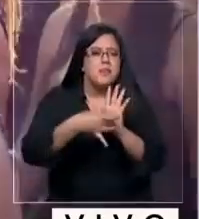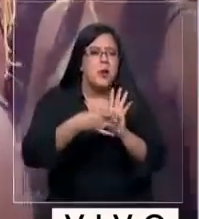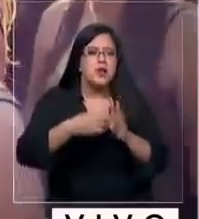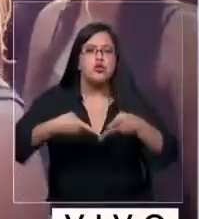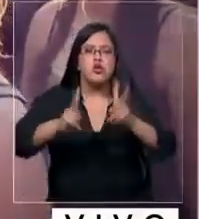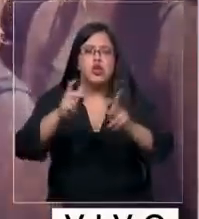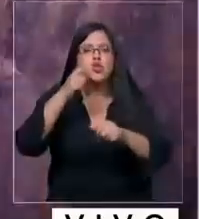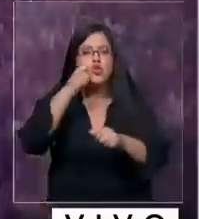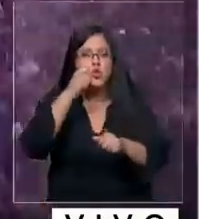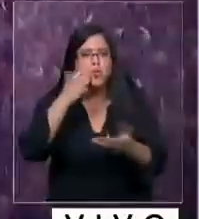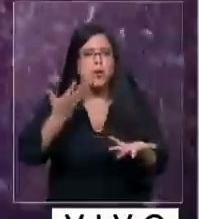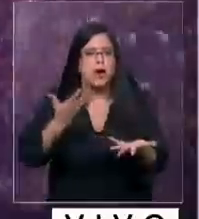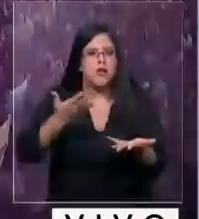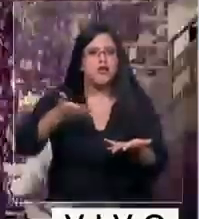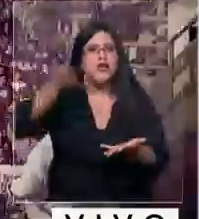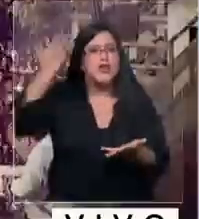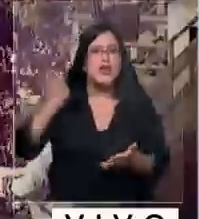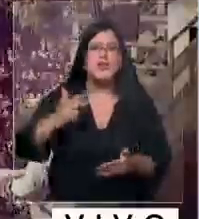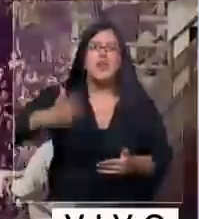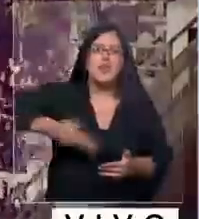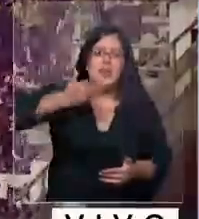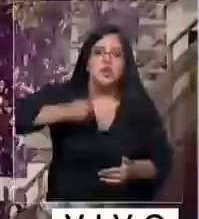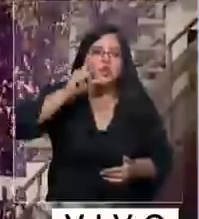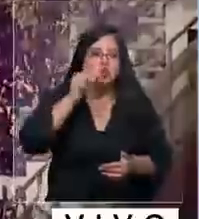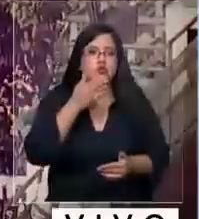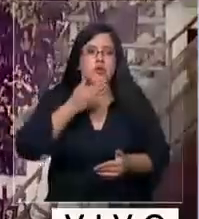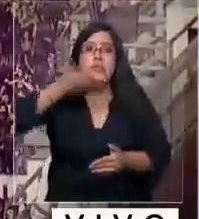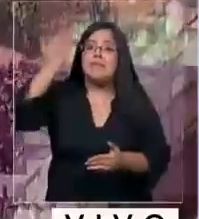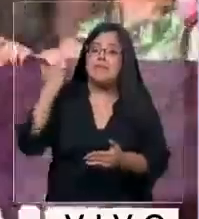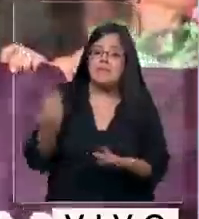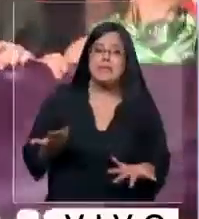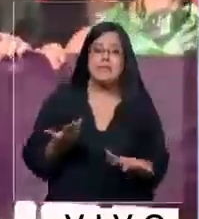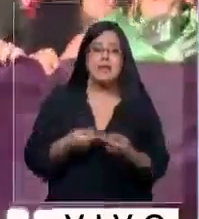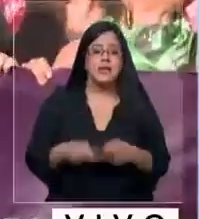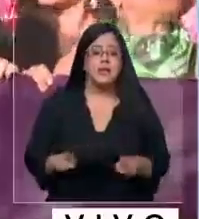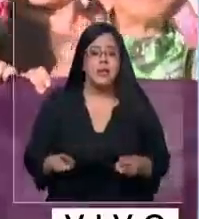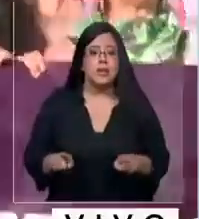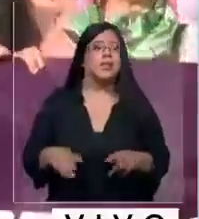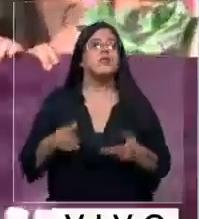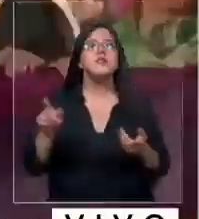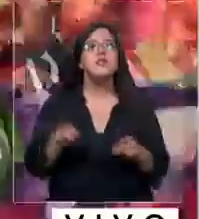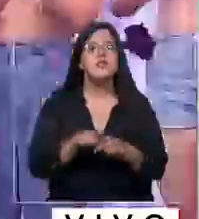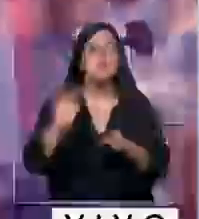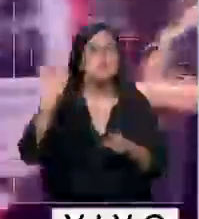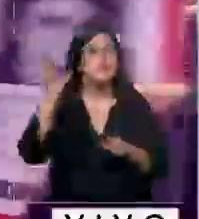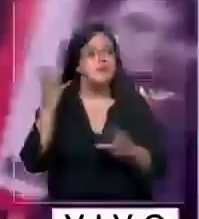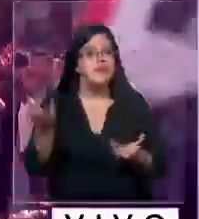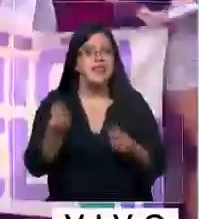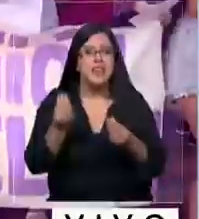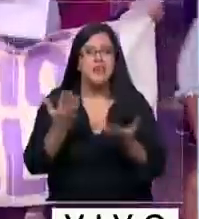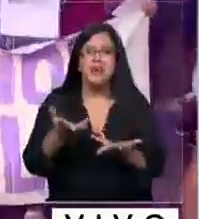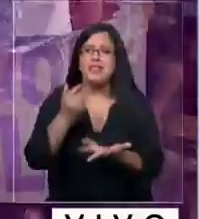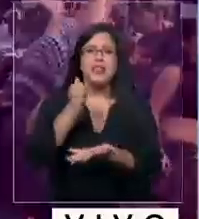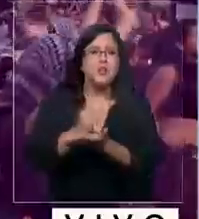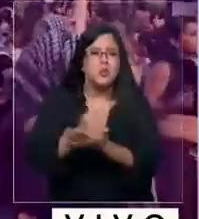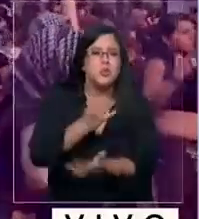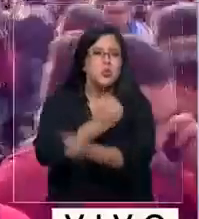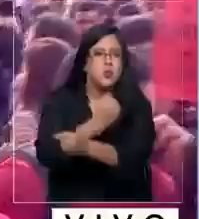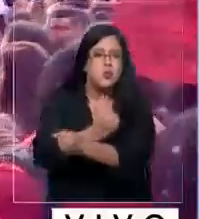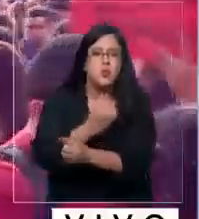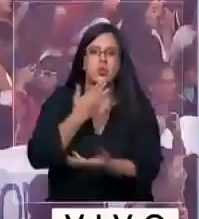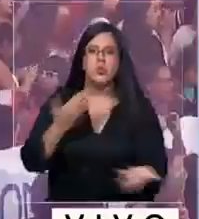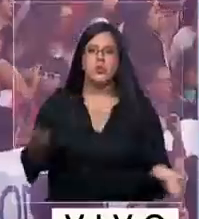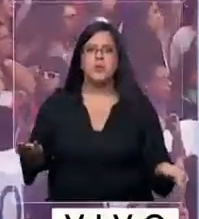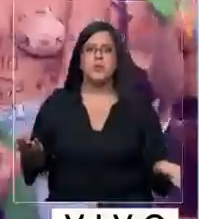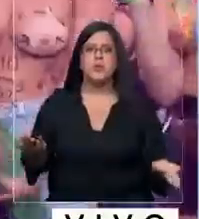desde el 18 de octubre y bueno anteriormente también entonces no se entiende mucho el actuar de esta institución y nosotros